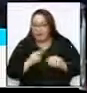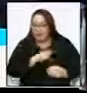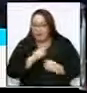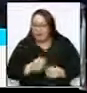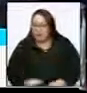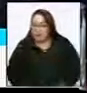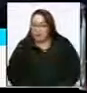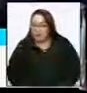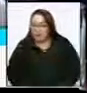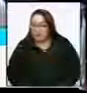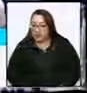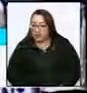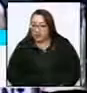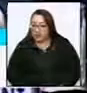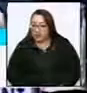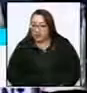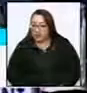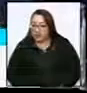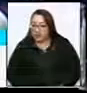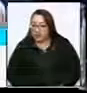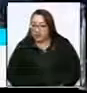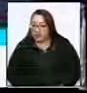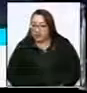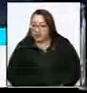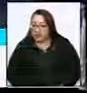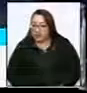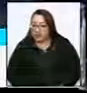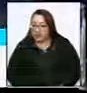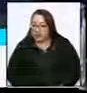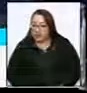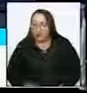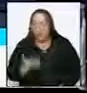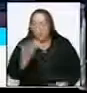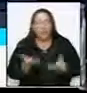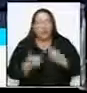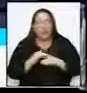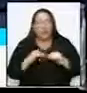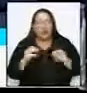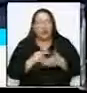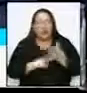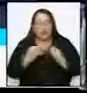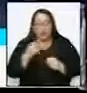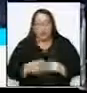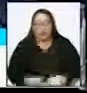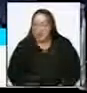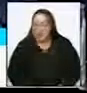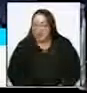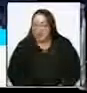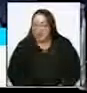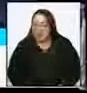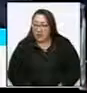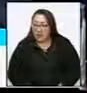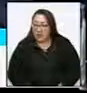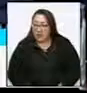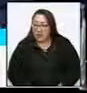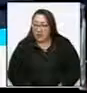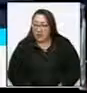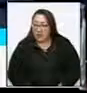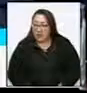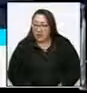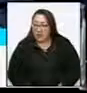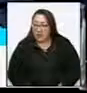poderes, el balance de pesos y contrapesos, porque en cierta forma sería restarle